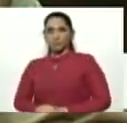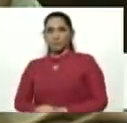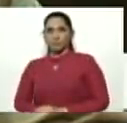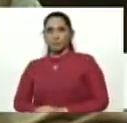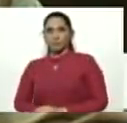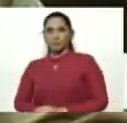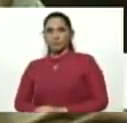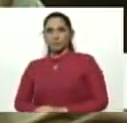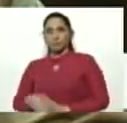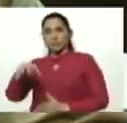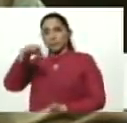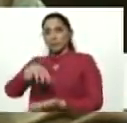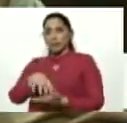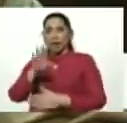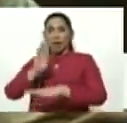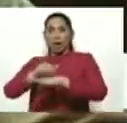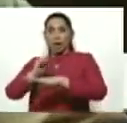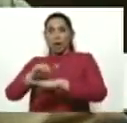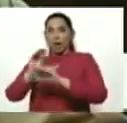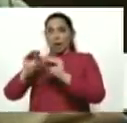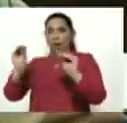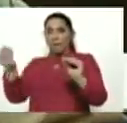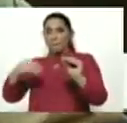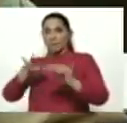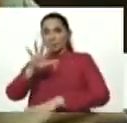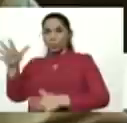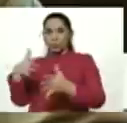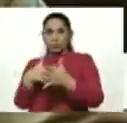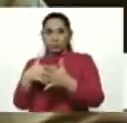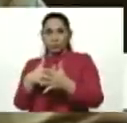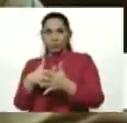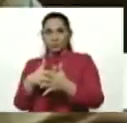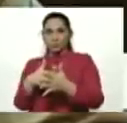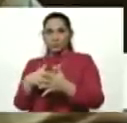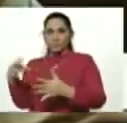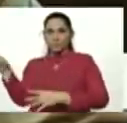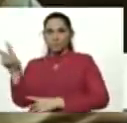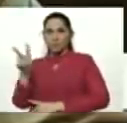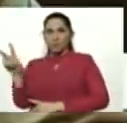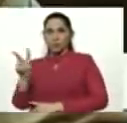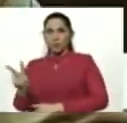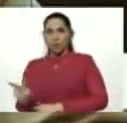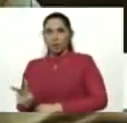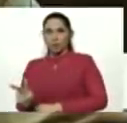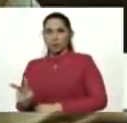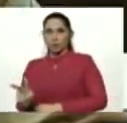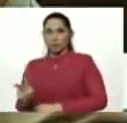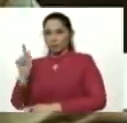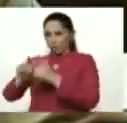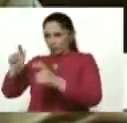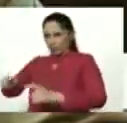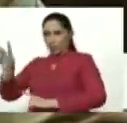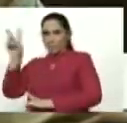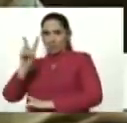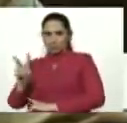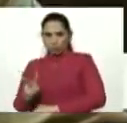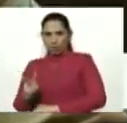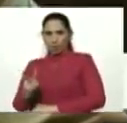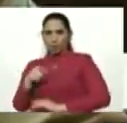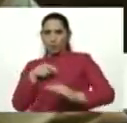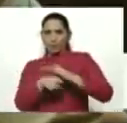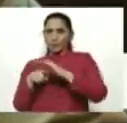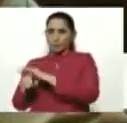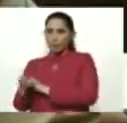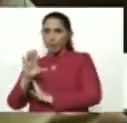estado pues de alarma, nosotros ya más de 55.000 venezolanos han ingresado al país. Y